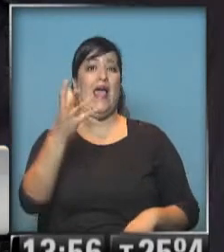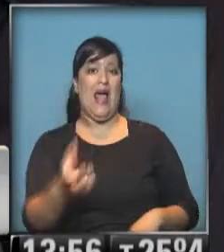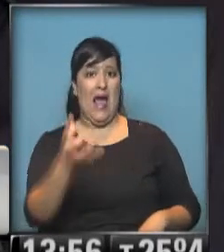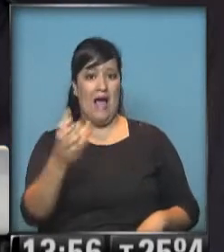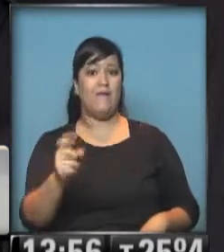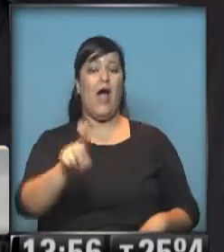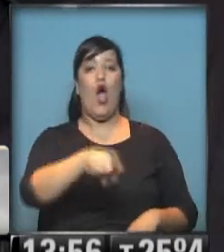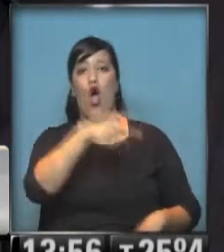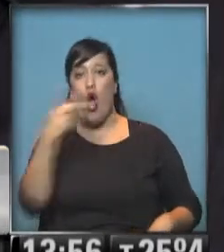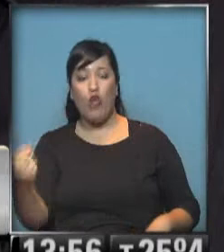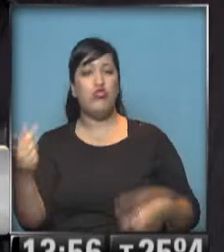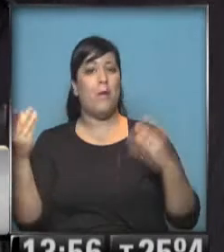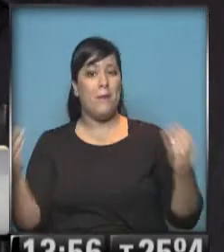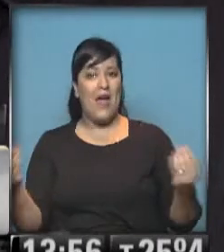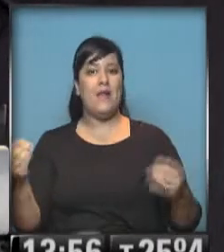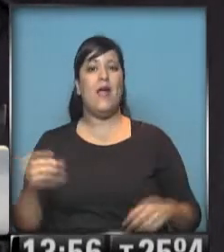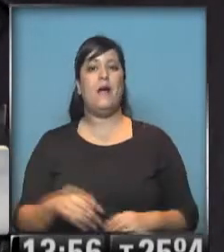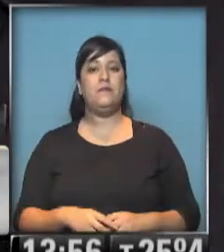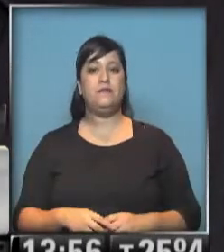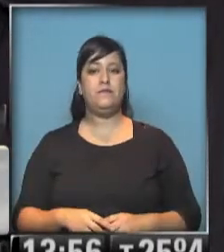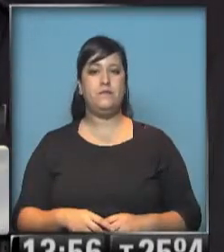otro sirve para que no pueda ser